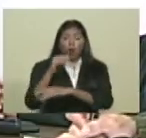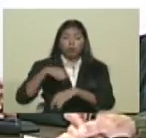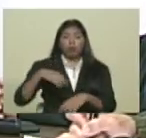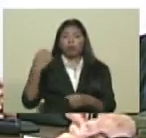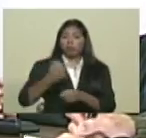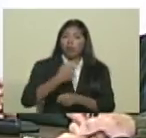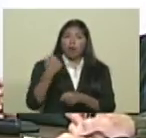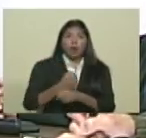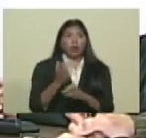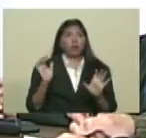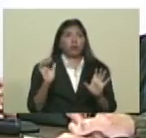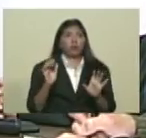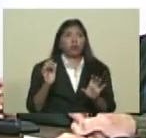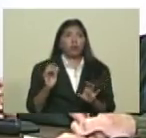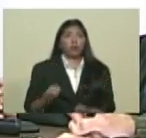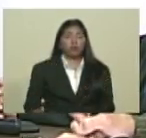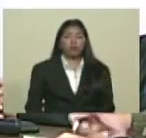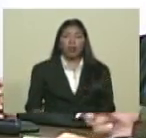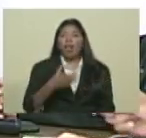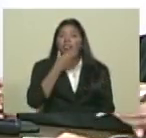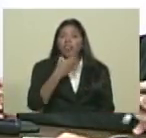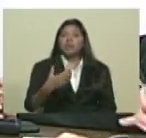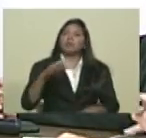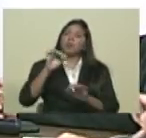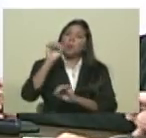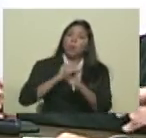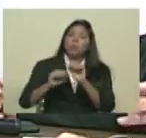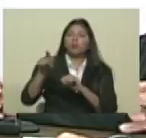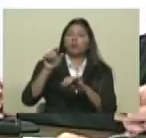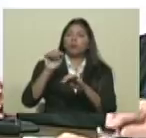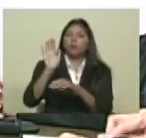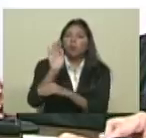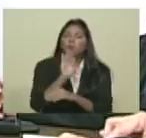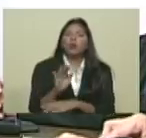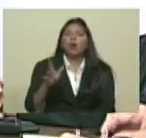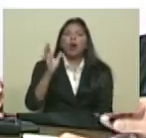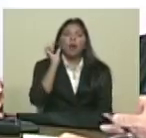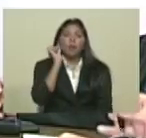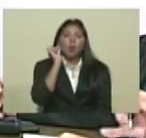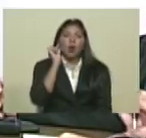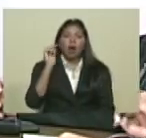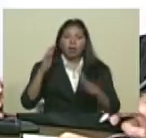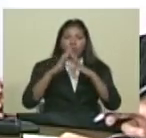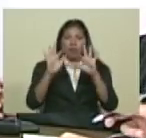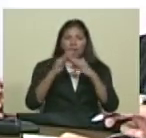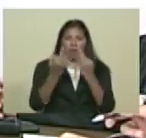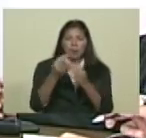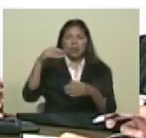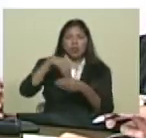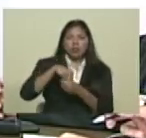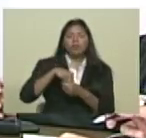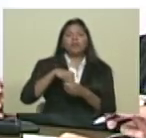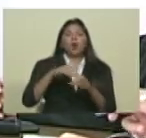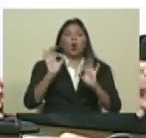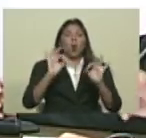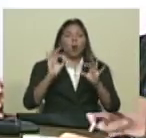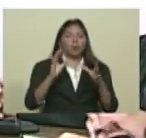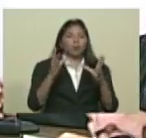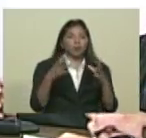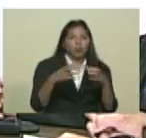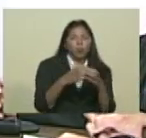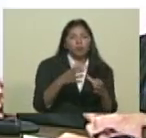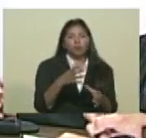plan especial de cierre de año para la protección de las mujeres de hogares de la patria, del plan Chamba Juvenil, de los